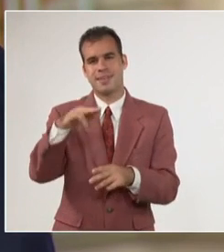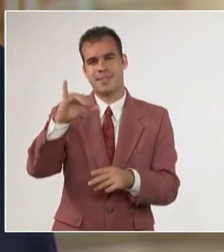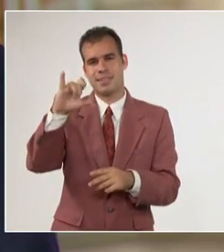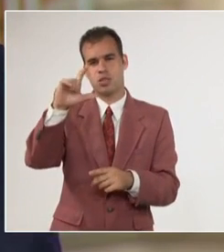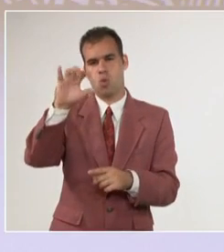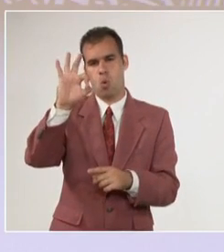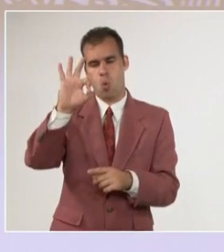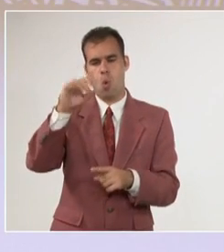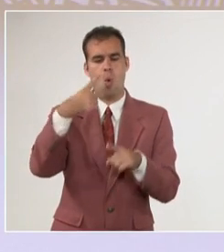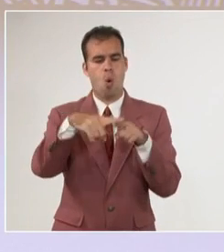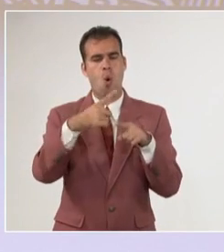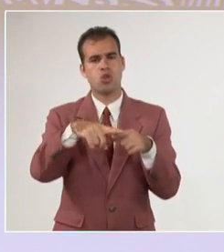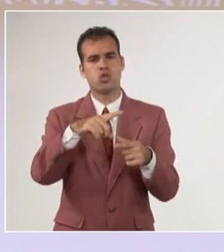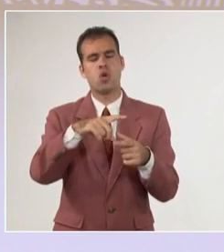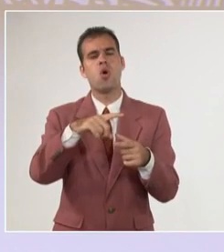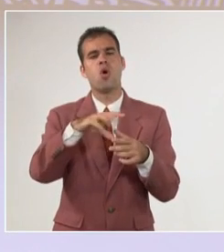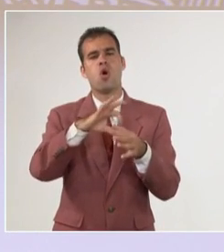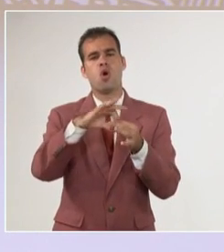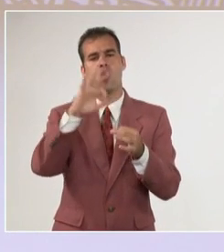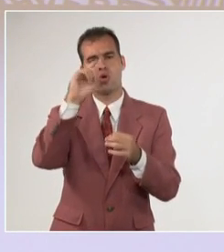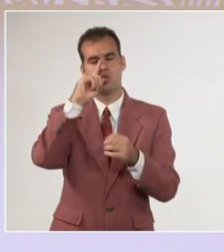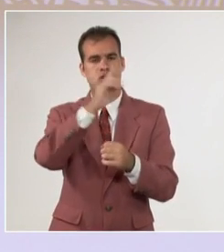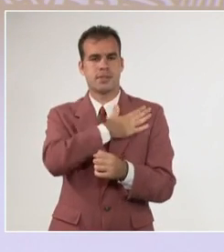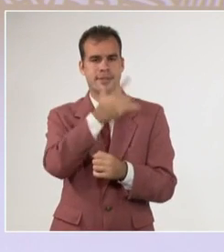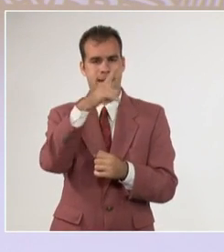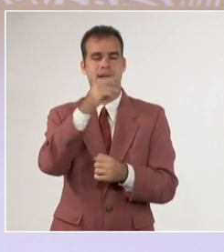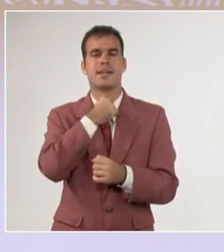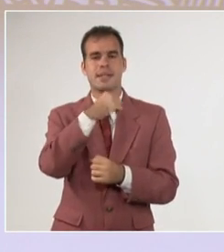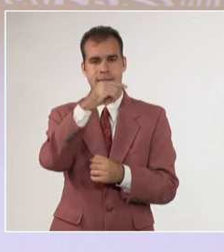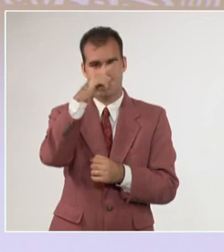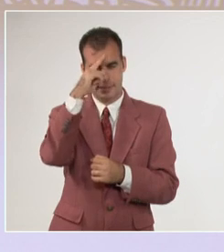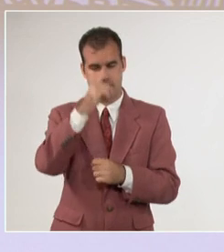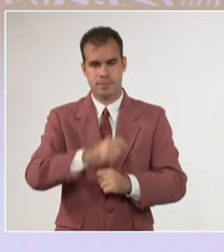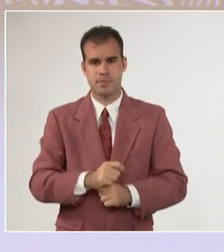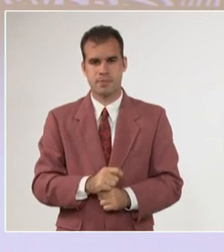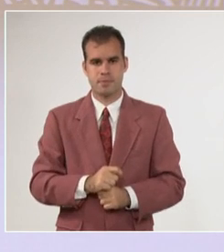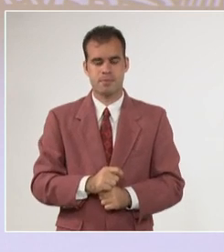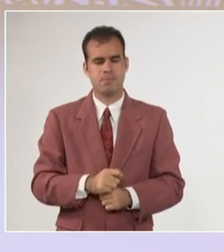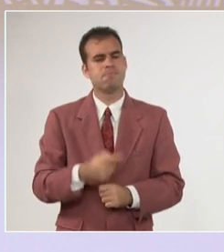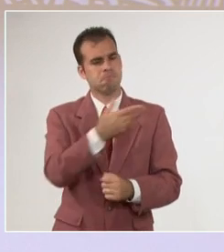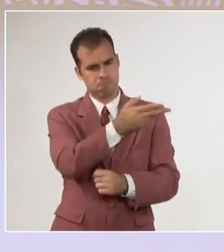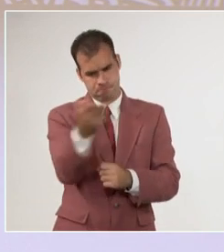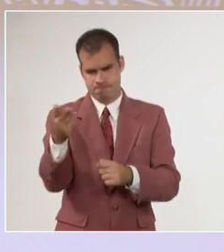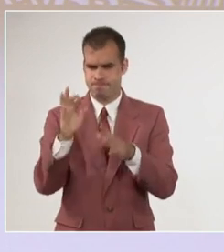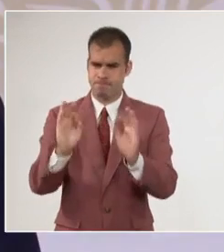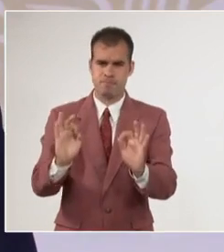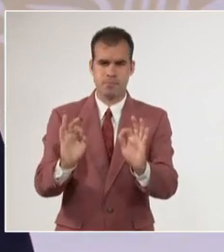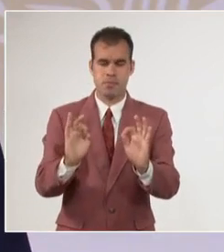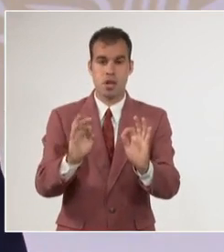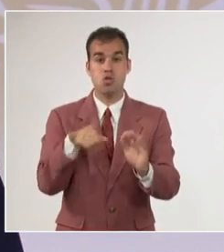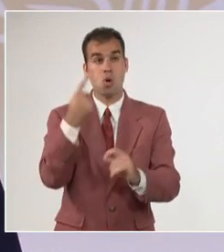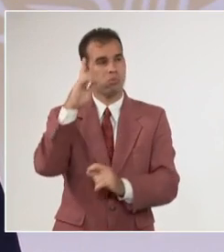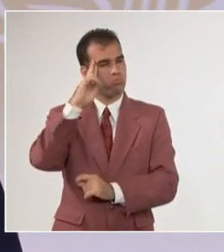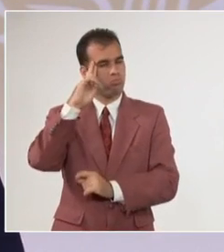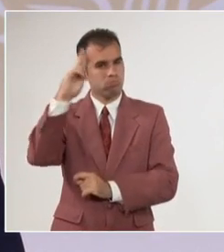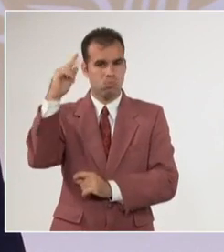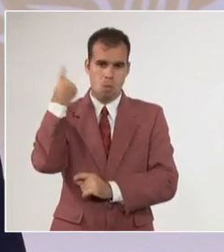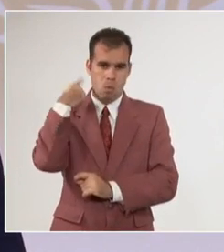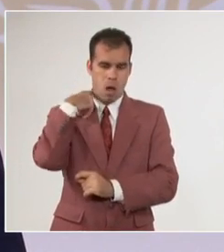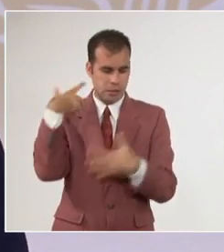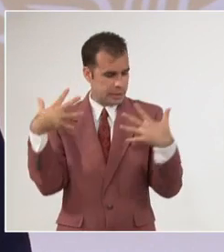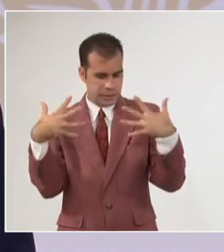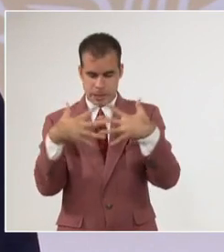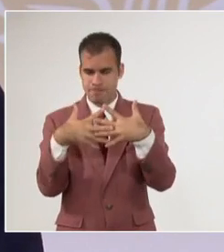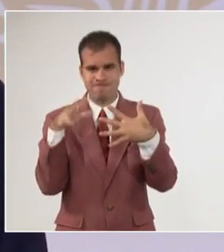González Galván. Queridas amigas y amigos, por esa memoria entrañable que compartimos, nos estremecen